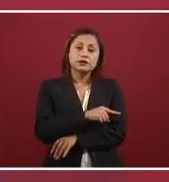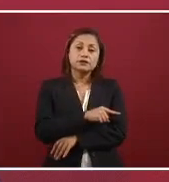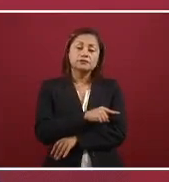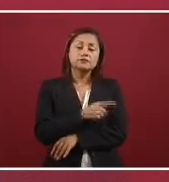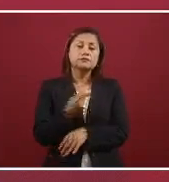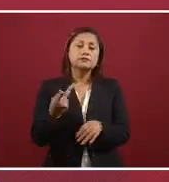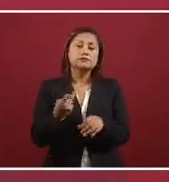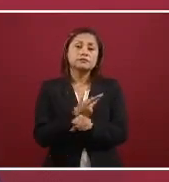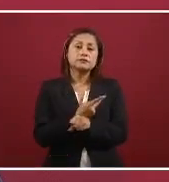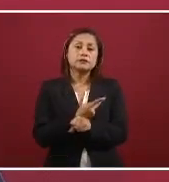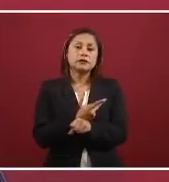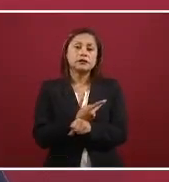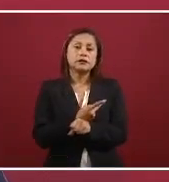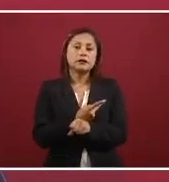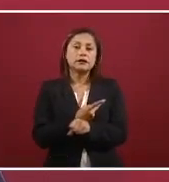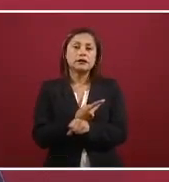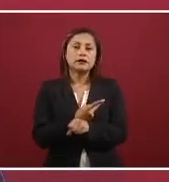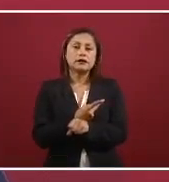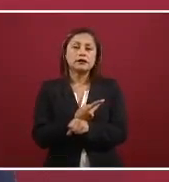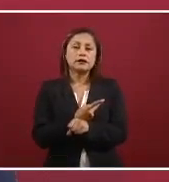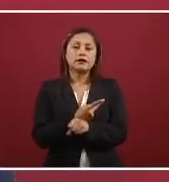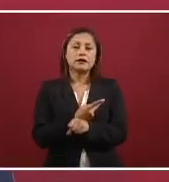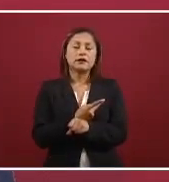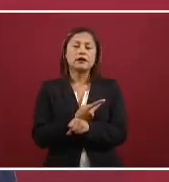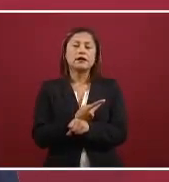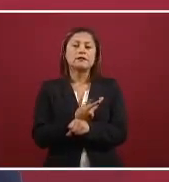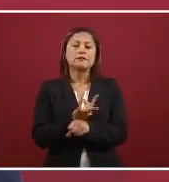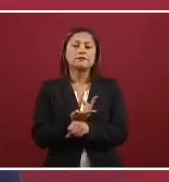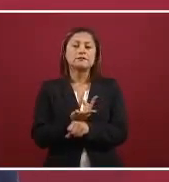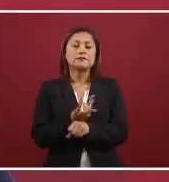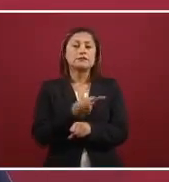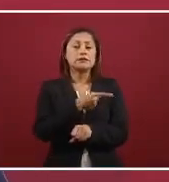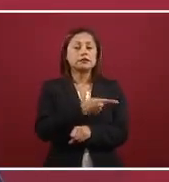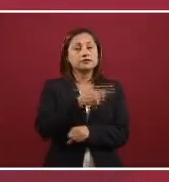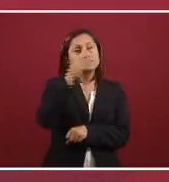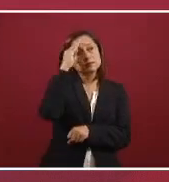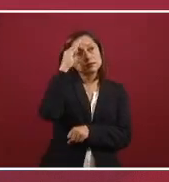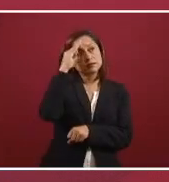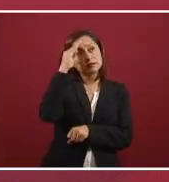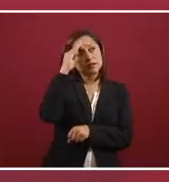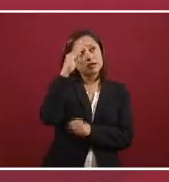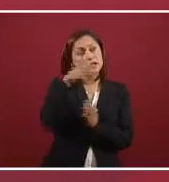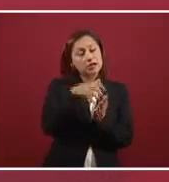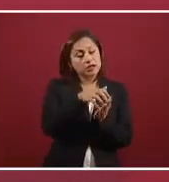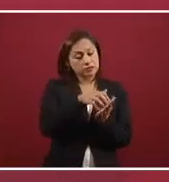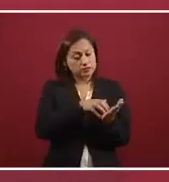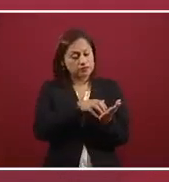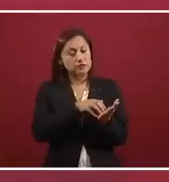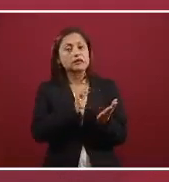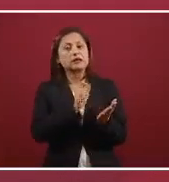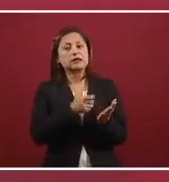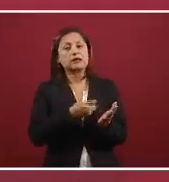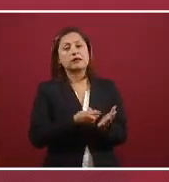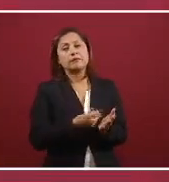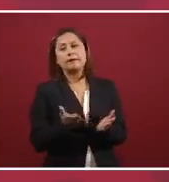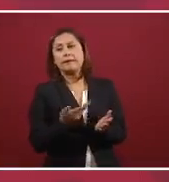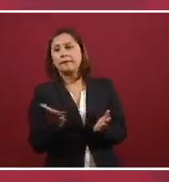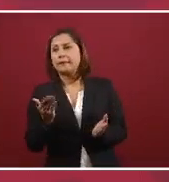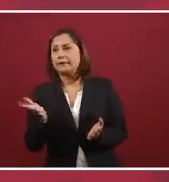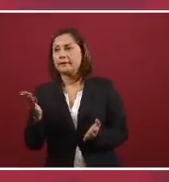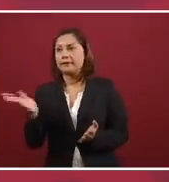la austeridad a el despido de